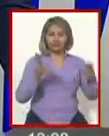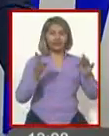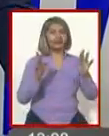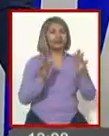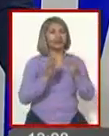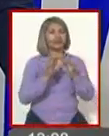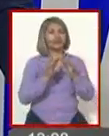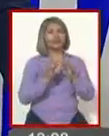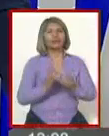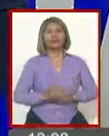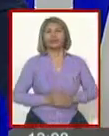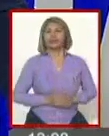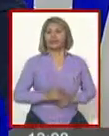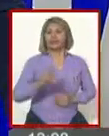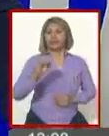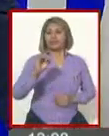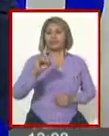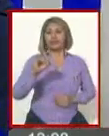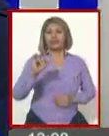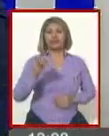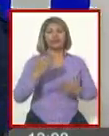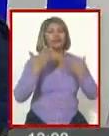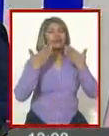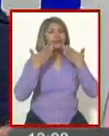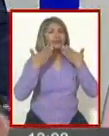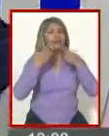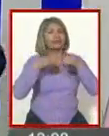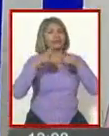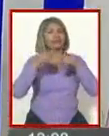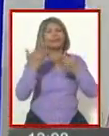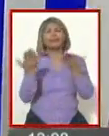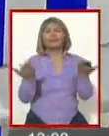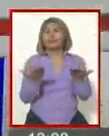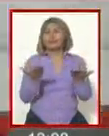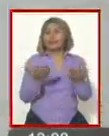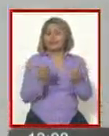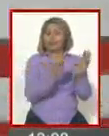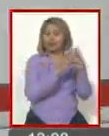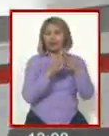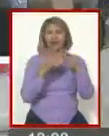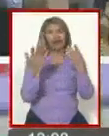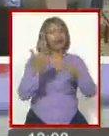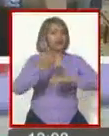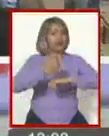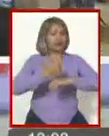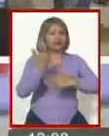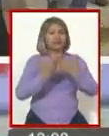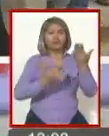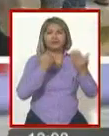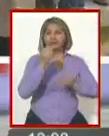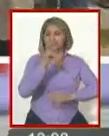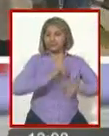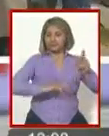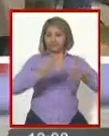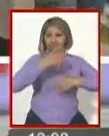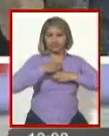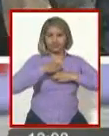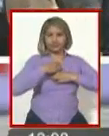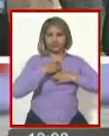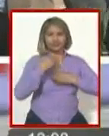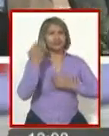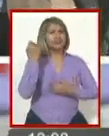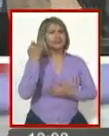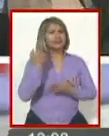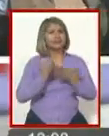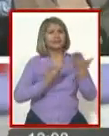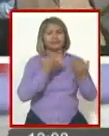Rápidamente en vivo y en directo con nuestro colega de trabajo, Rolly Méndez. Por favor, usted nos cuenta en qué barrio de Santa Cruz se encuentra y qué pasa con los vecinos. Están protestando, tenemos